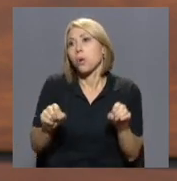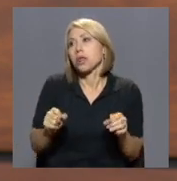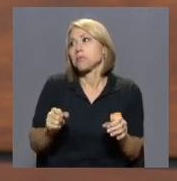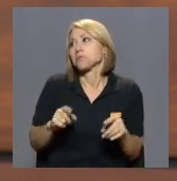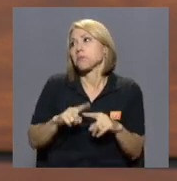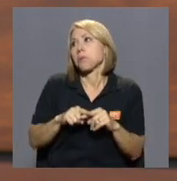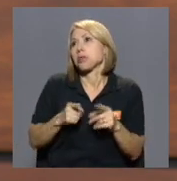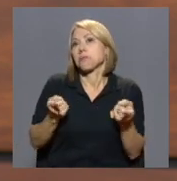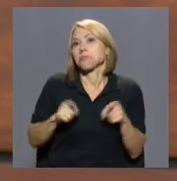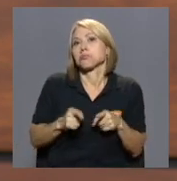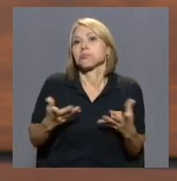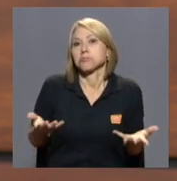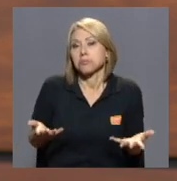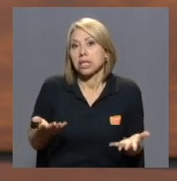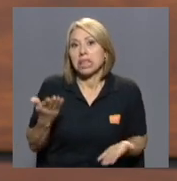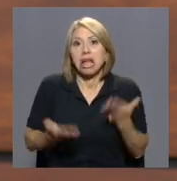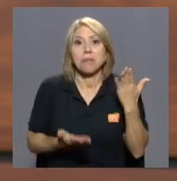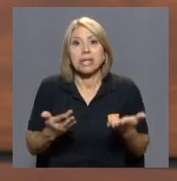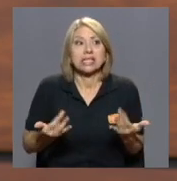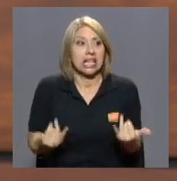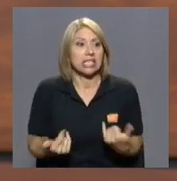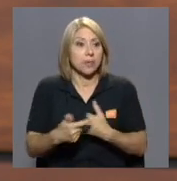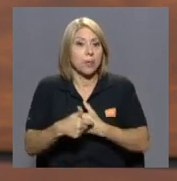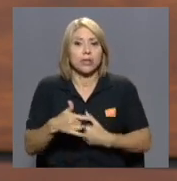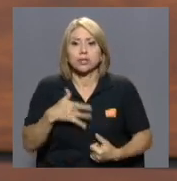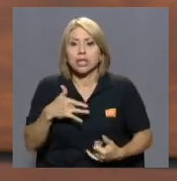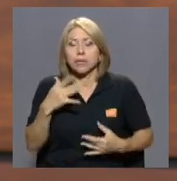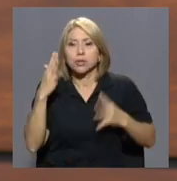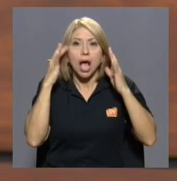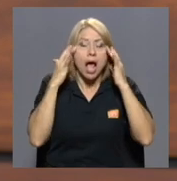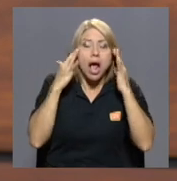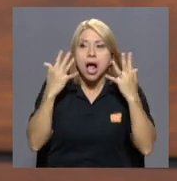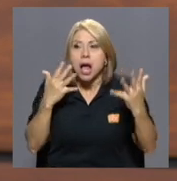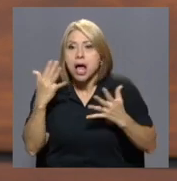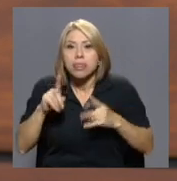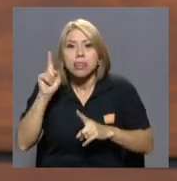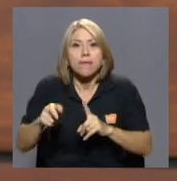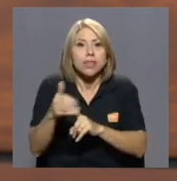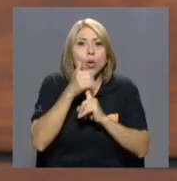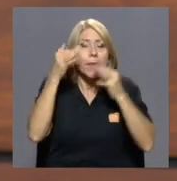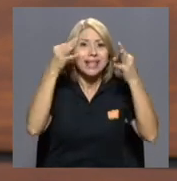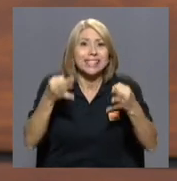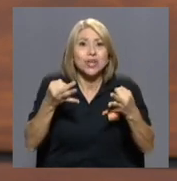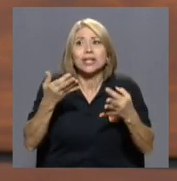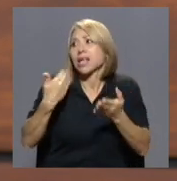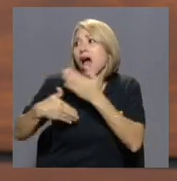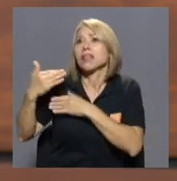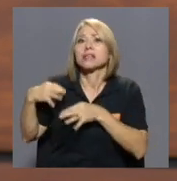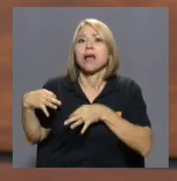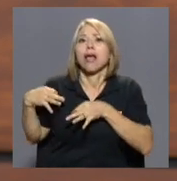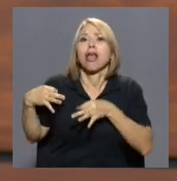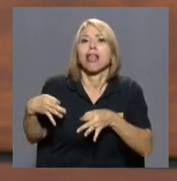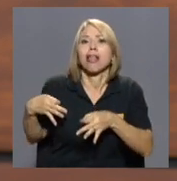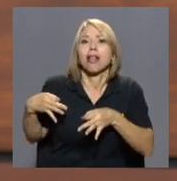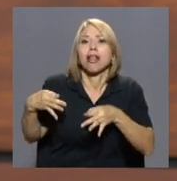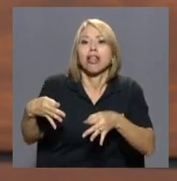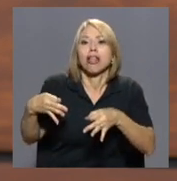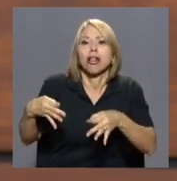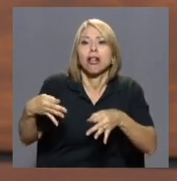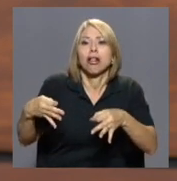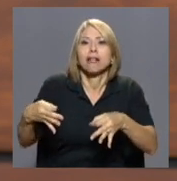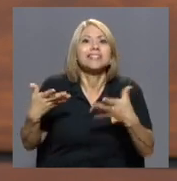porque nos sentimos con el agua al cuello y entonces tenemos que tomar decisiones que hemos postergado mucho tiempo. Pero queremos seguir...